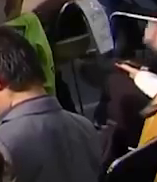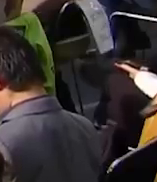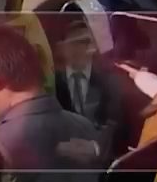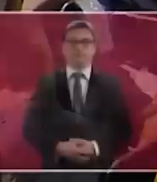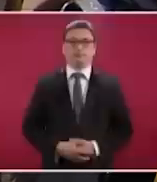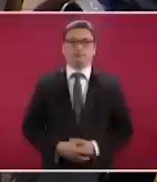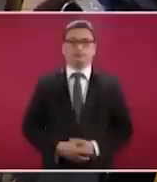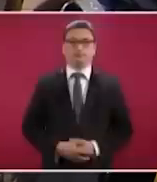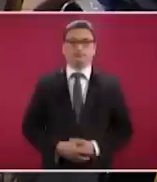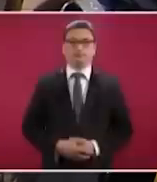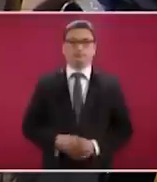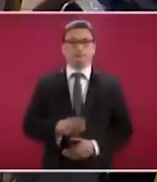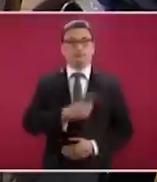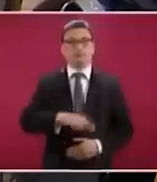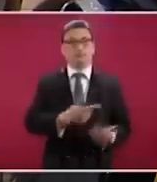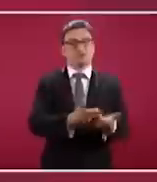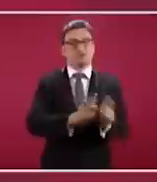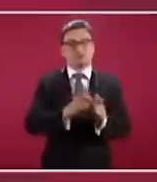enfrentando al gobierno